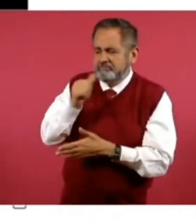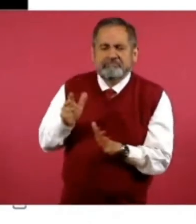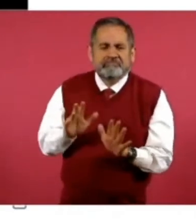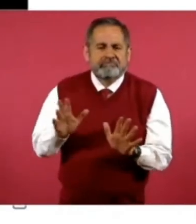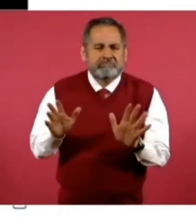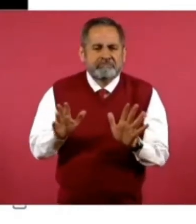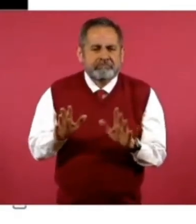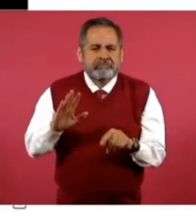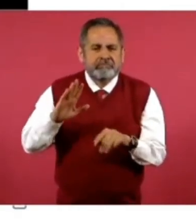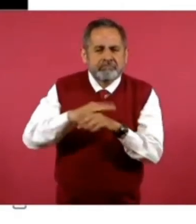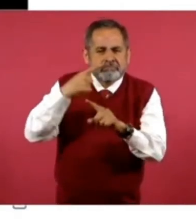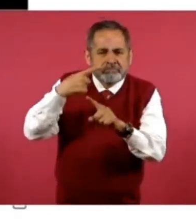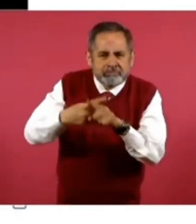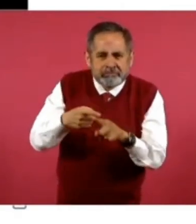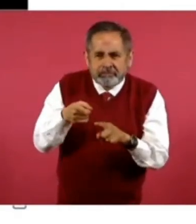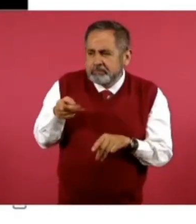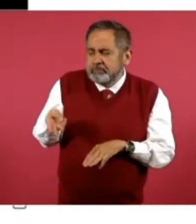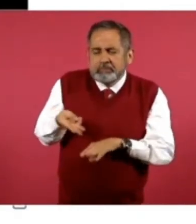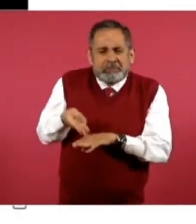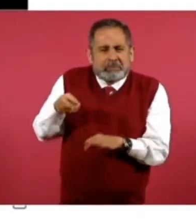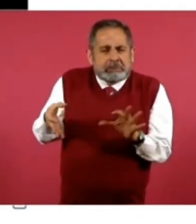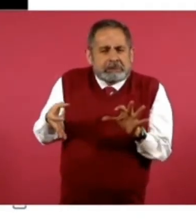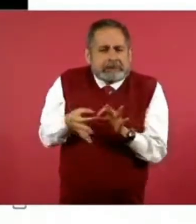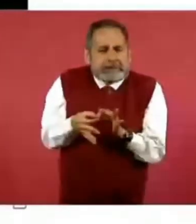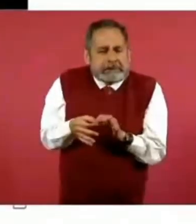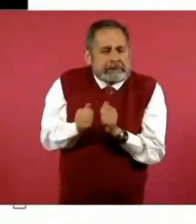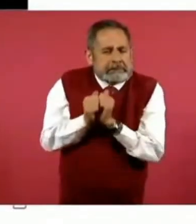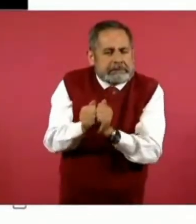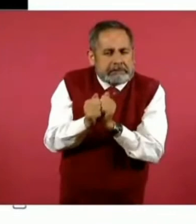por ser demasiado cercano a AMLO.